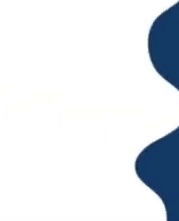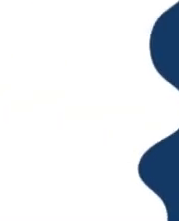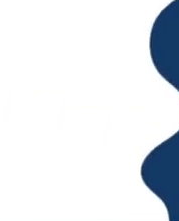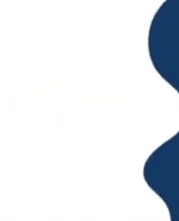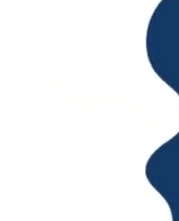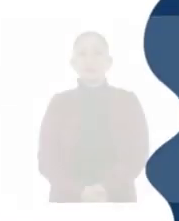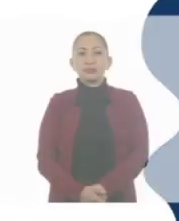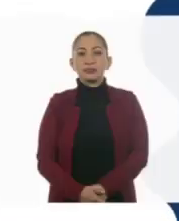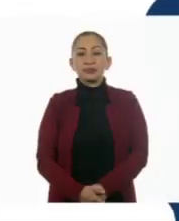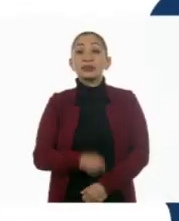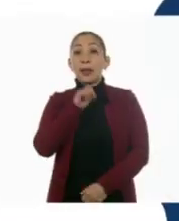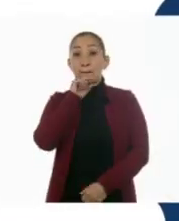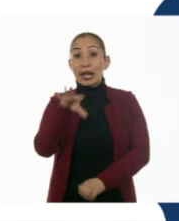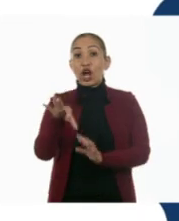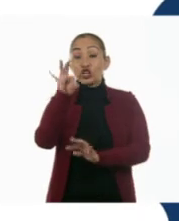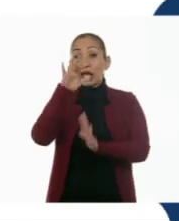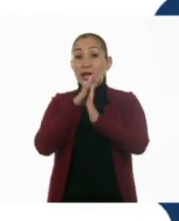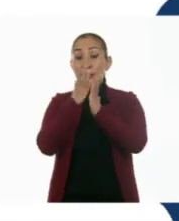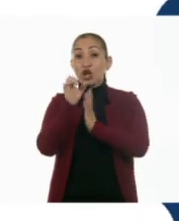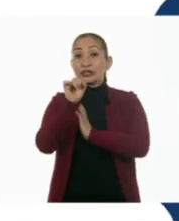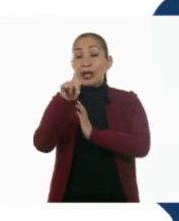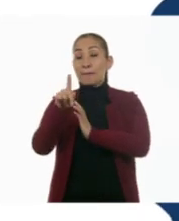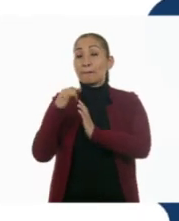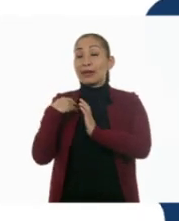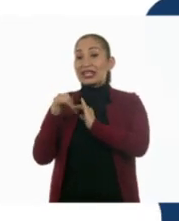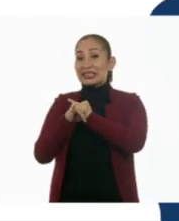También puedes encontrar los libros de texto en la página